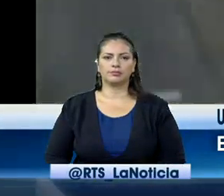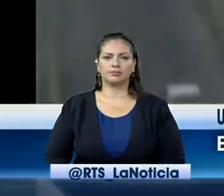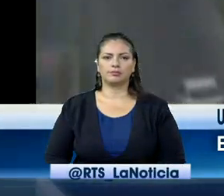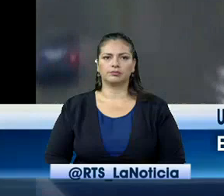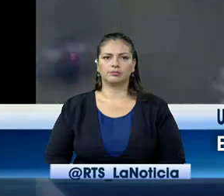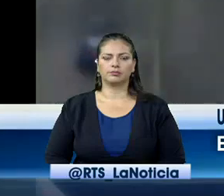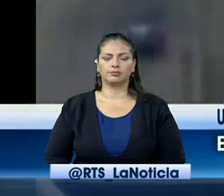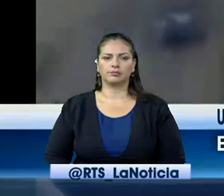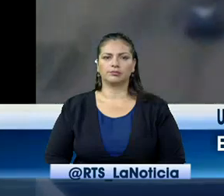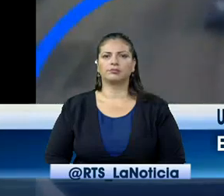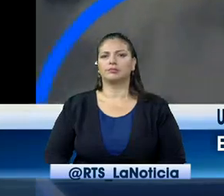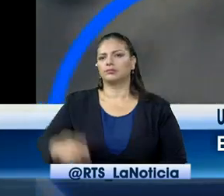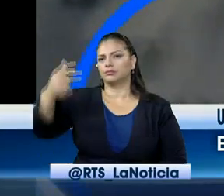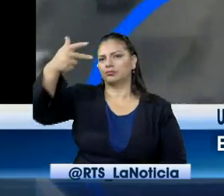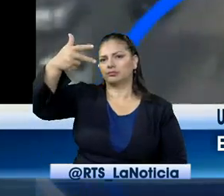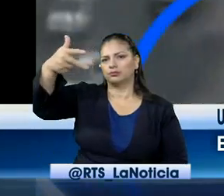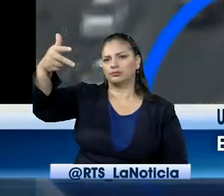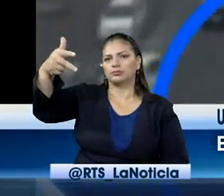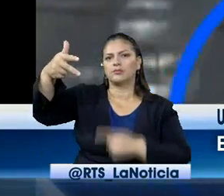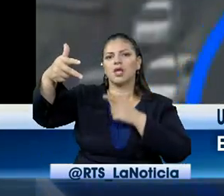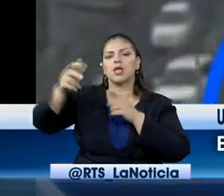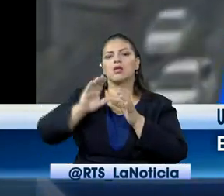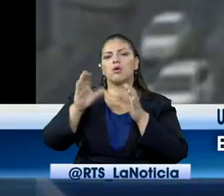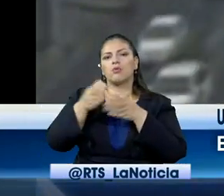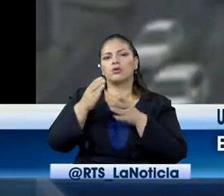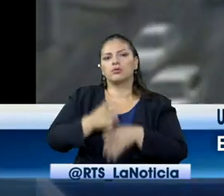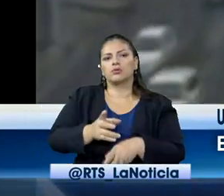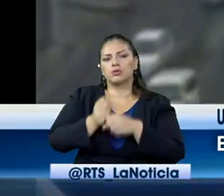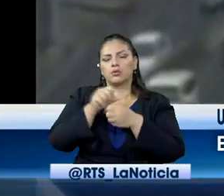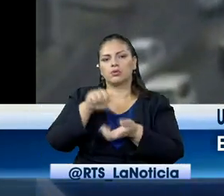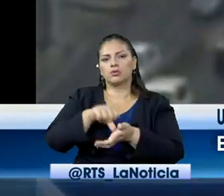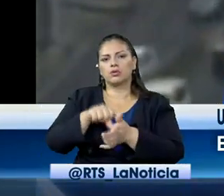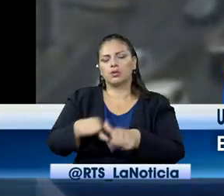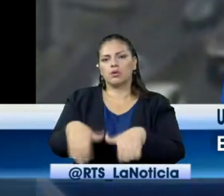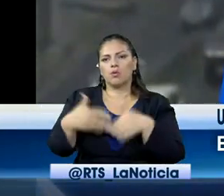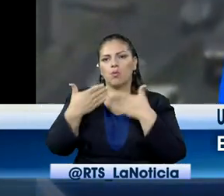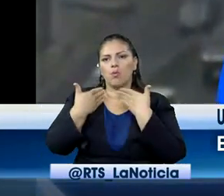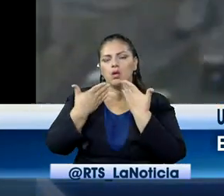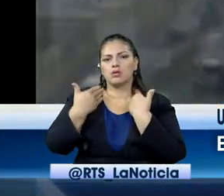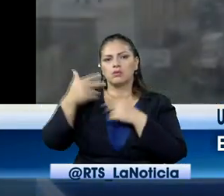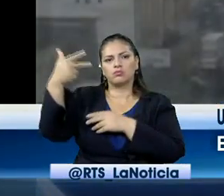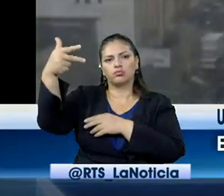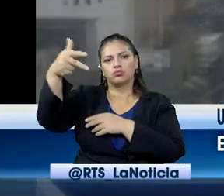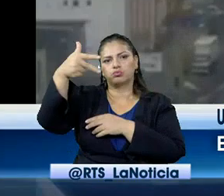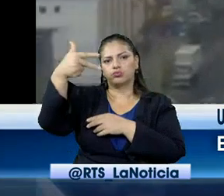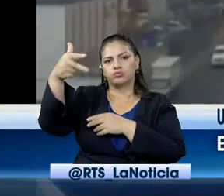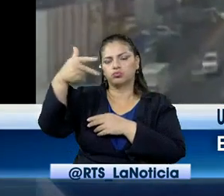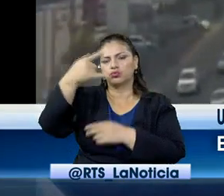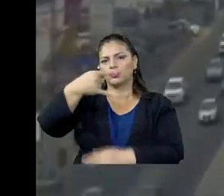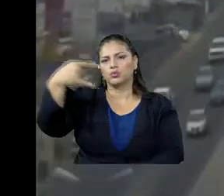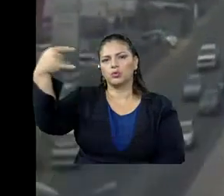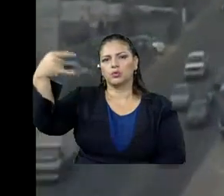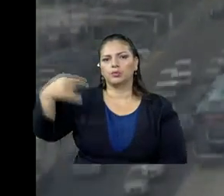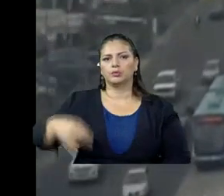Todo esto es captado por las cámaras de seguridad de la Corporación Ciudadana, informó Julio César Sao.